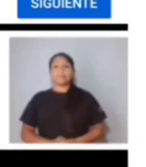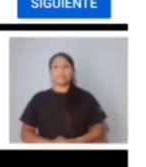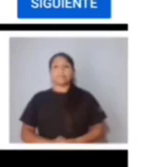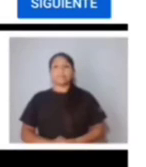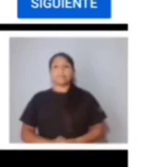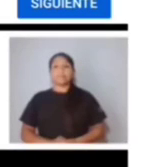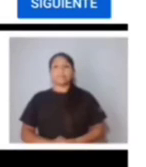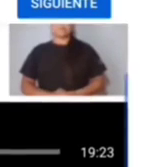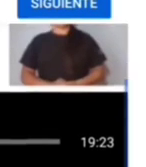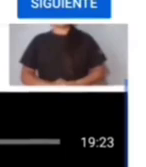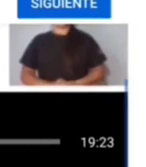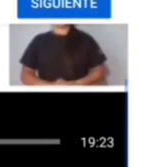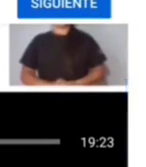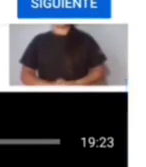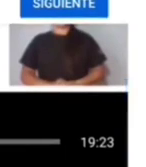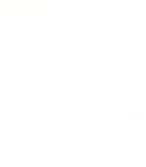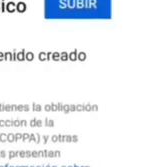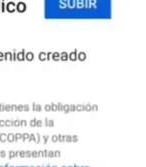2021